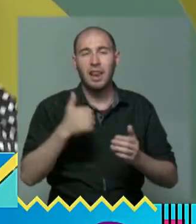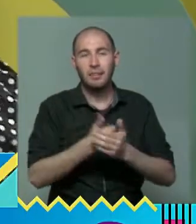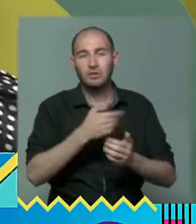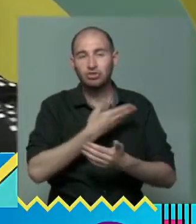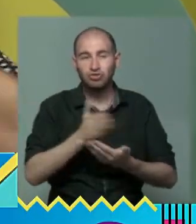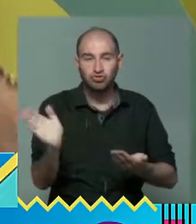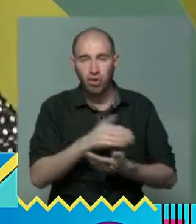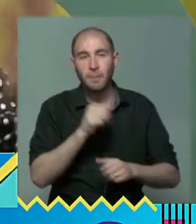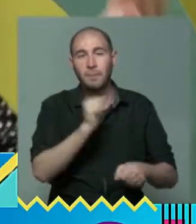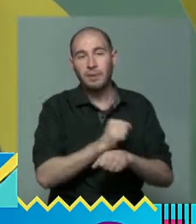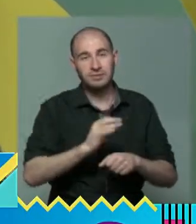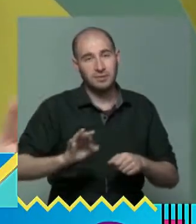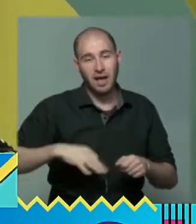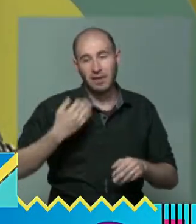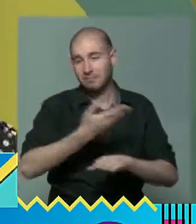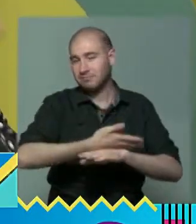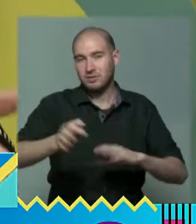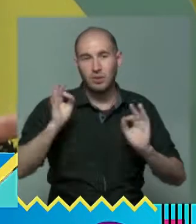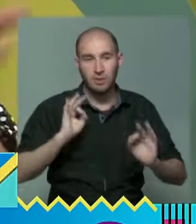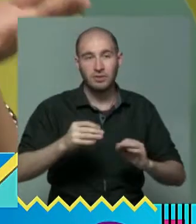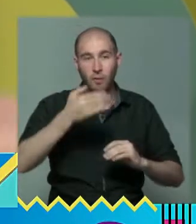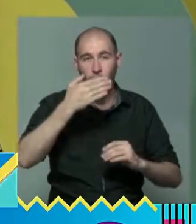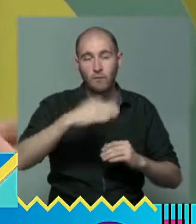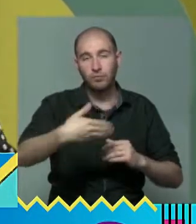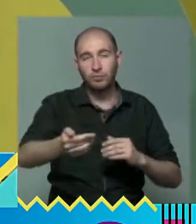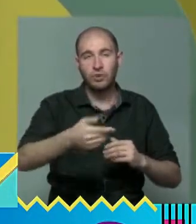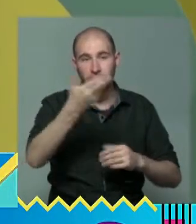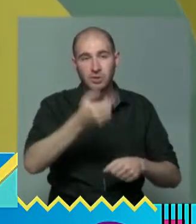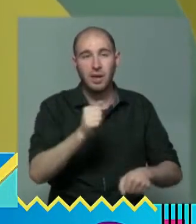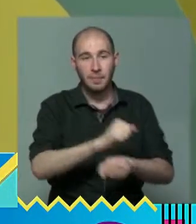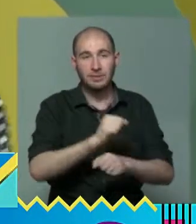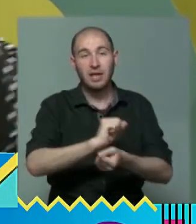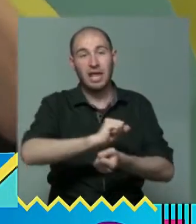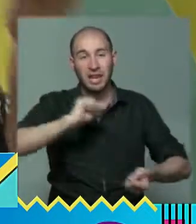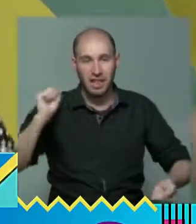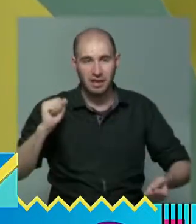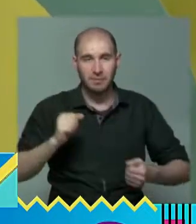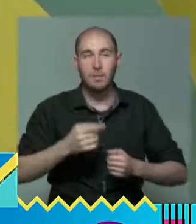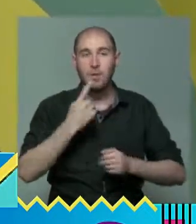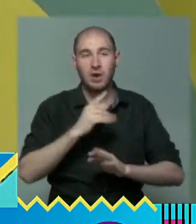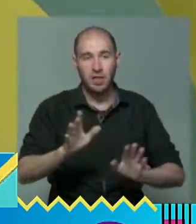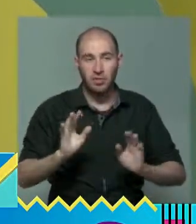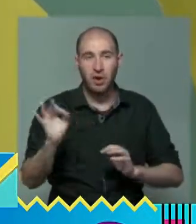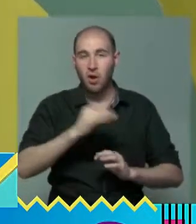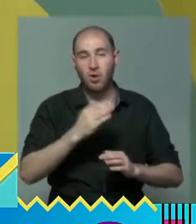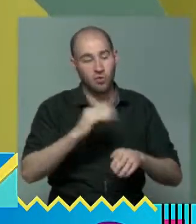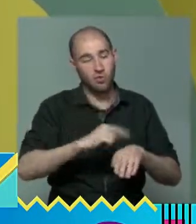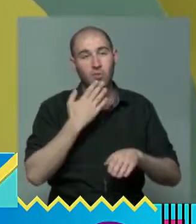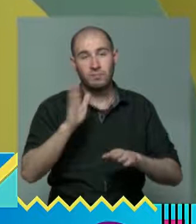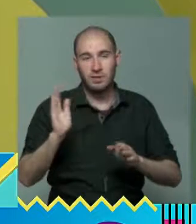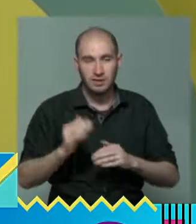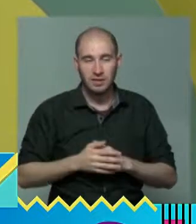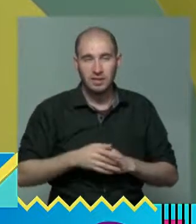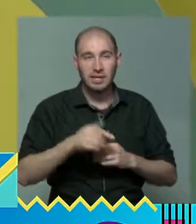sexuales y los vamos a dejar presos toda su vida, en algún momento ese agresor sexual va a salir en libertad condicional o cumplido y nada